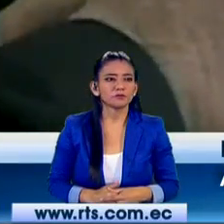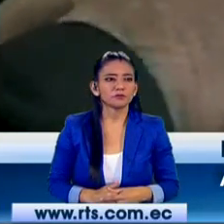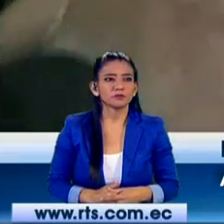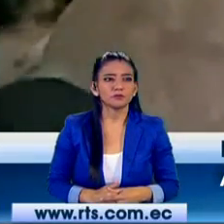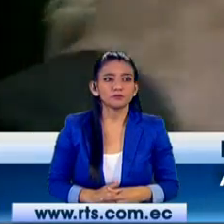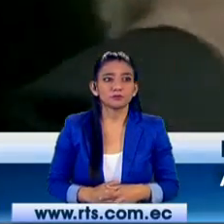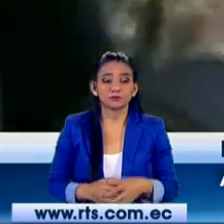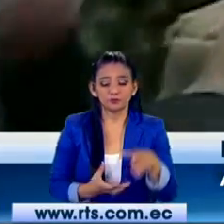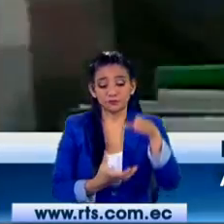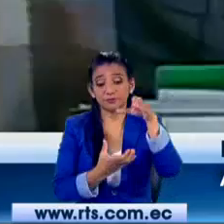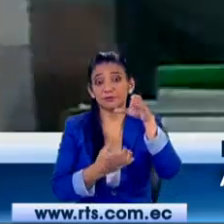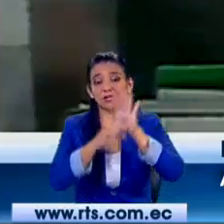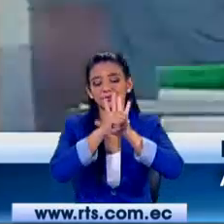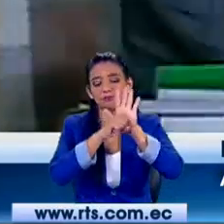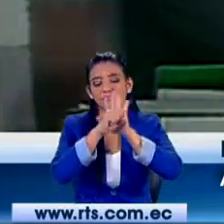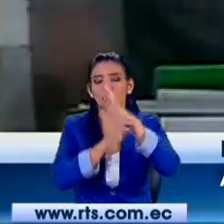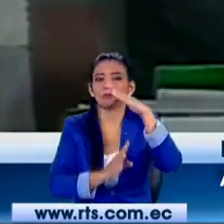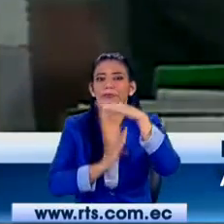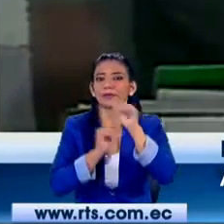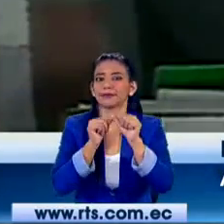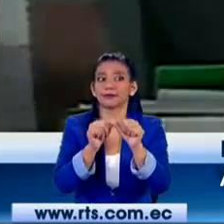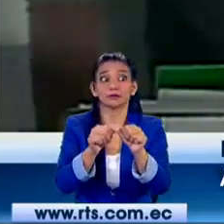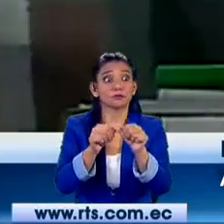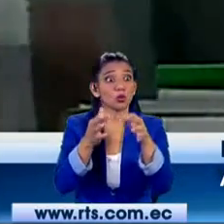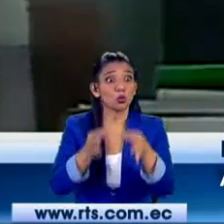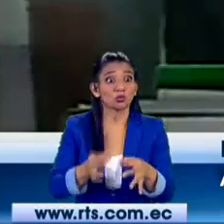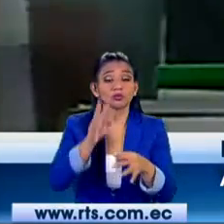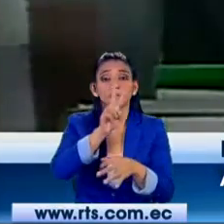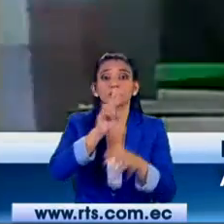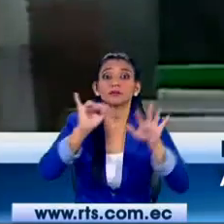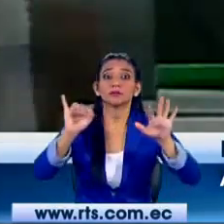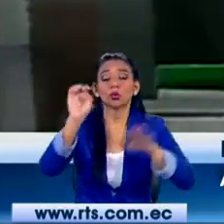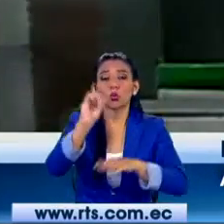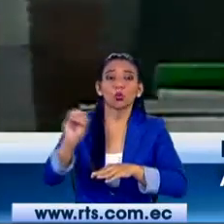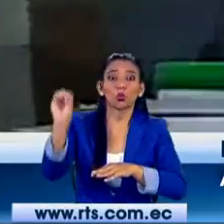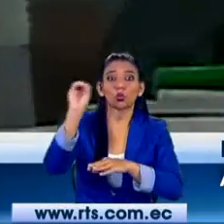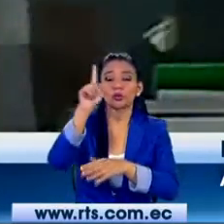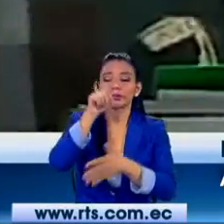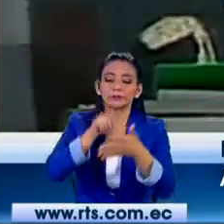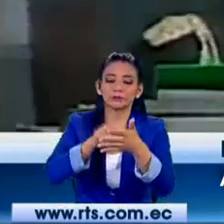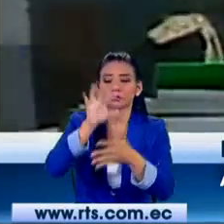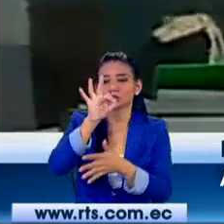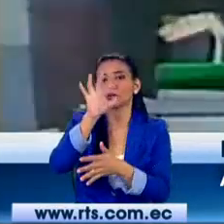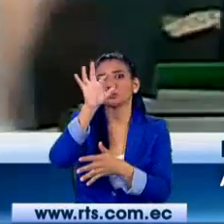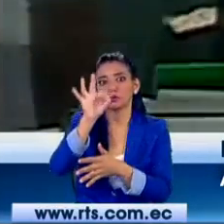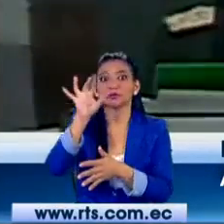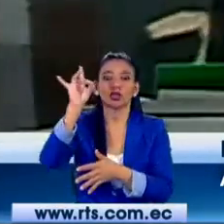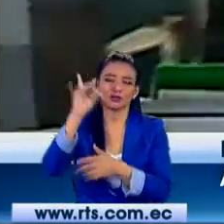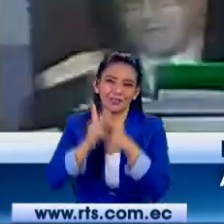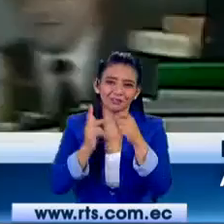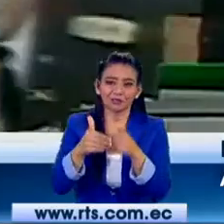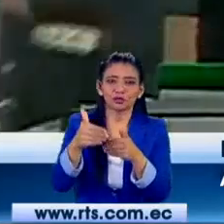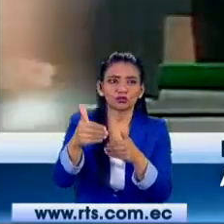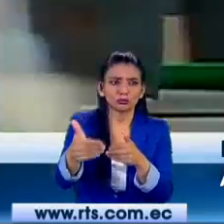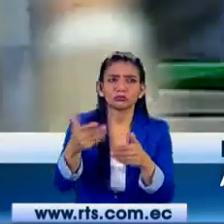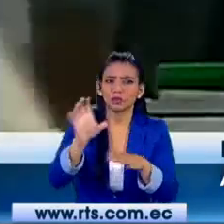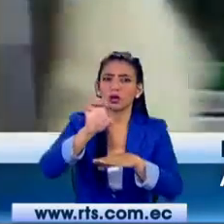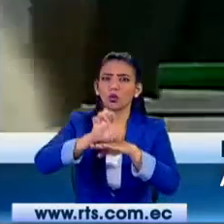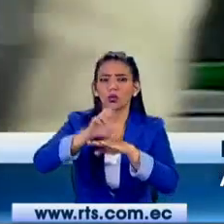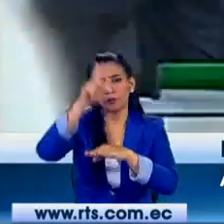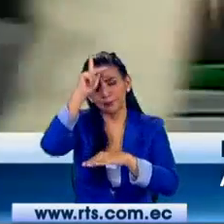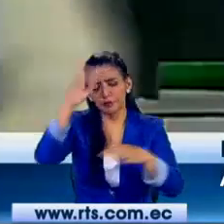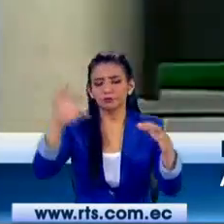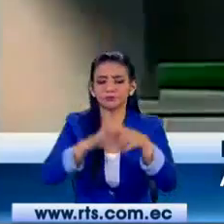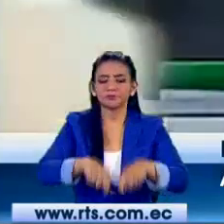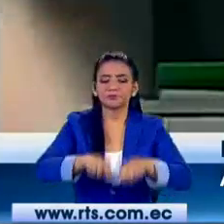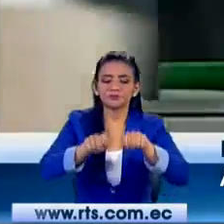paz es permanente. 3 años más tarde, un 26 de octubre de 1998, Ecuador y Perú firmaron el acuerdo definitivo